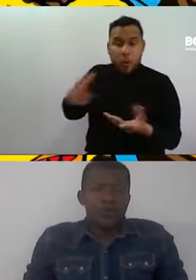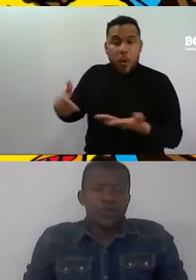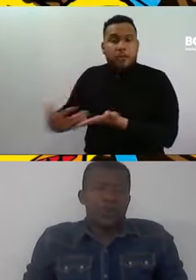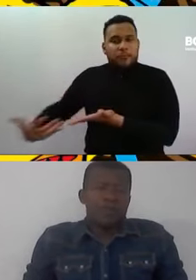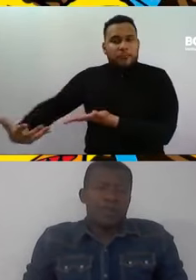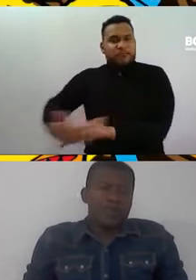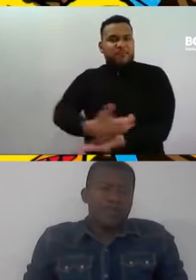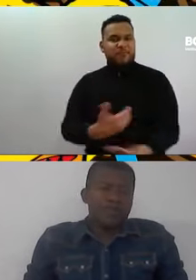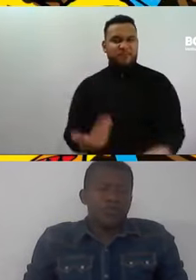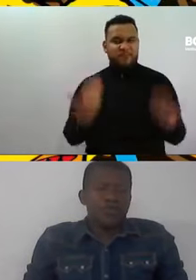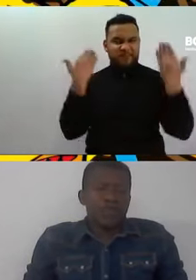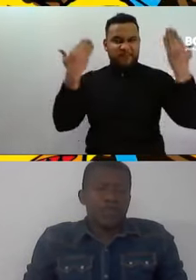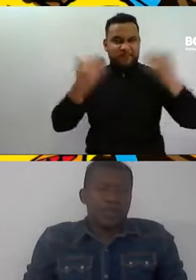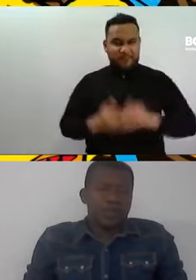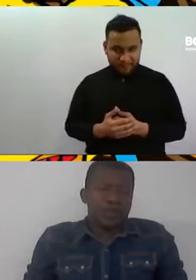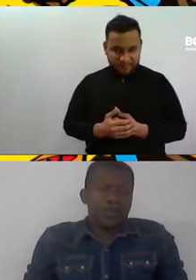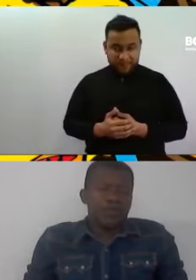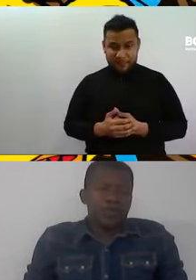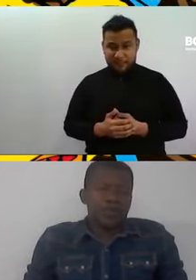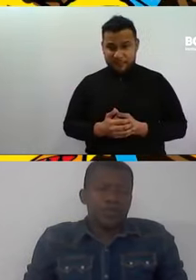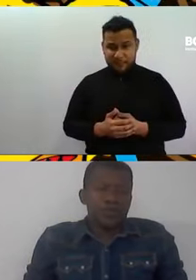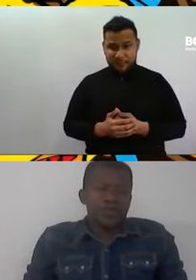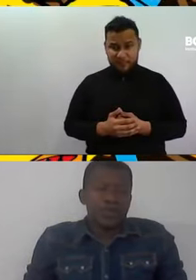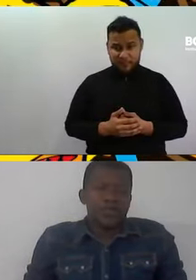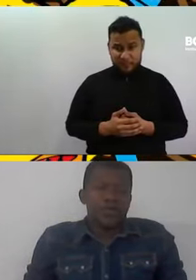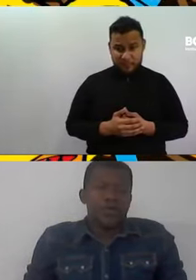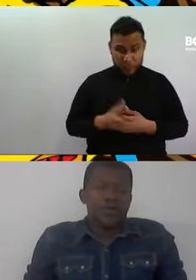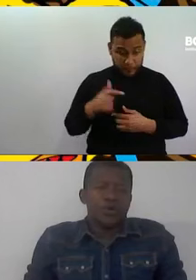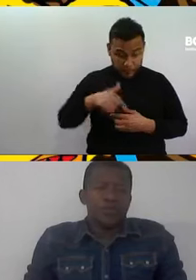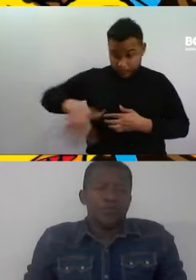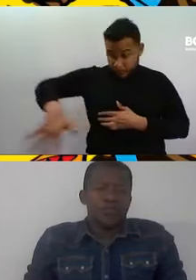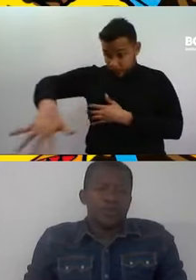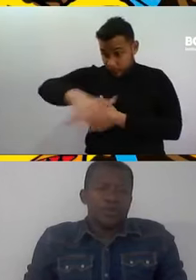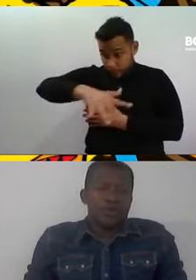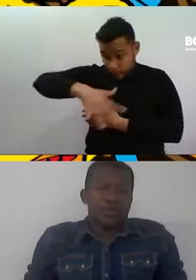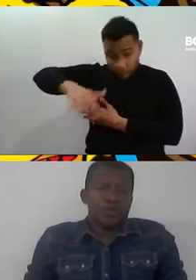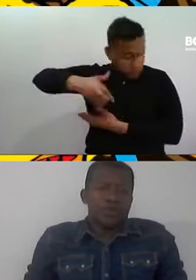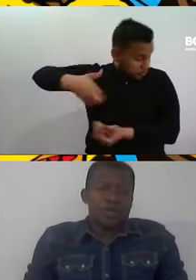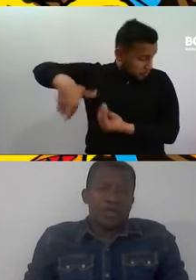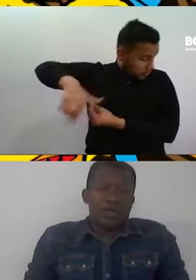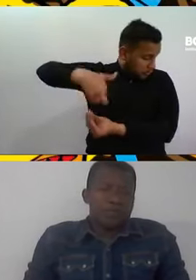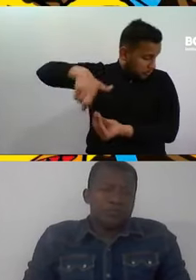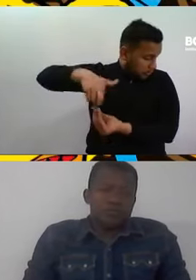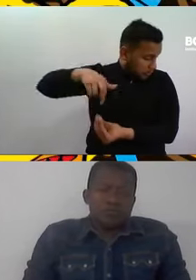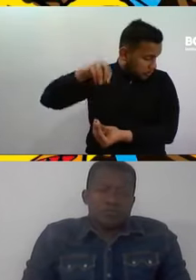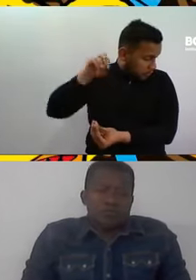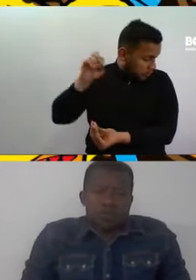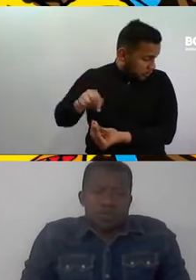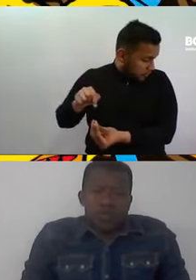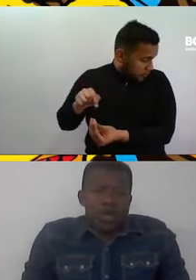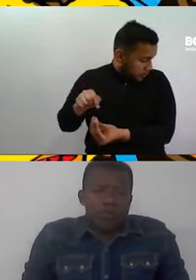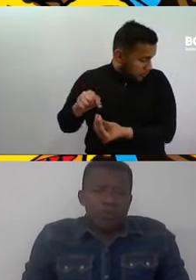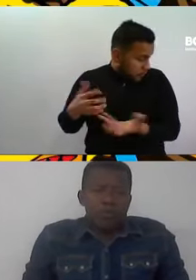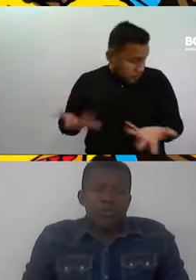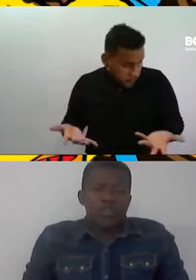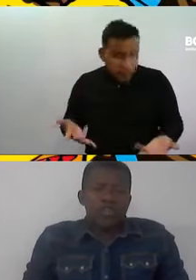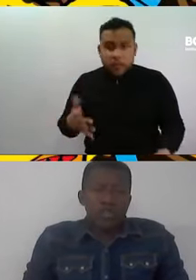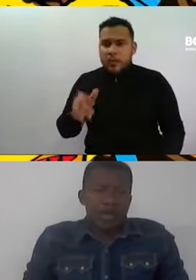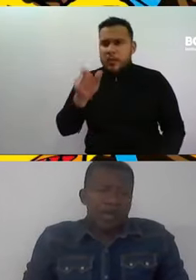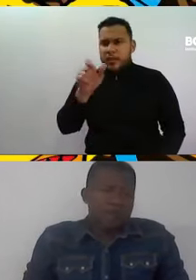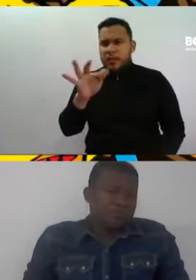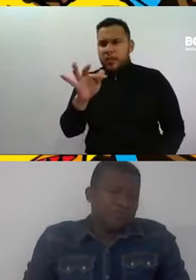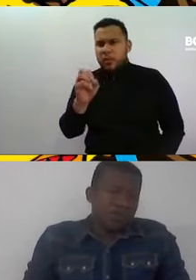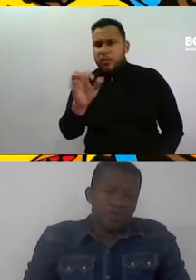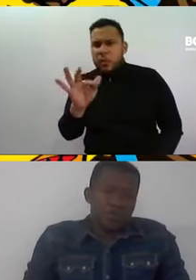frutos. Para nadie es un secreto que el nuestro es un territorio donde Totó la